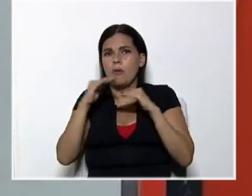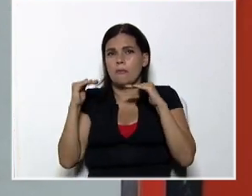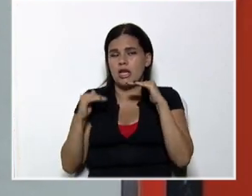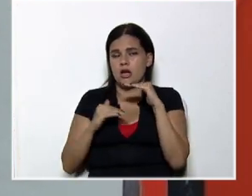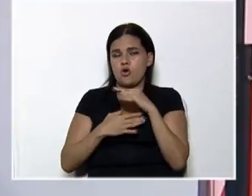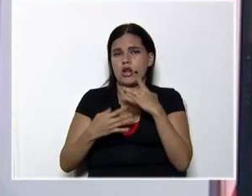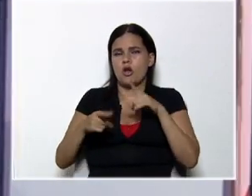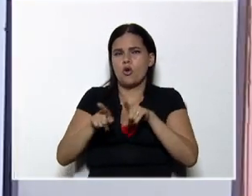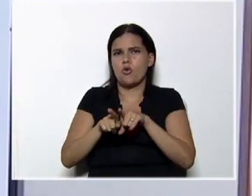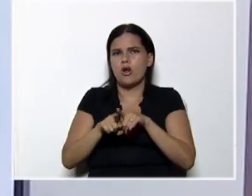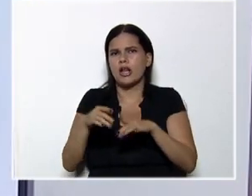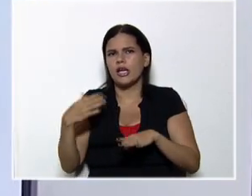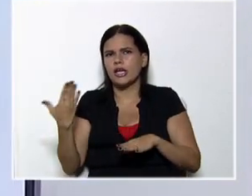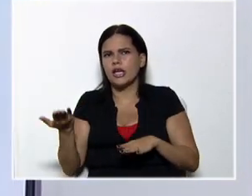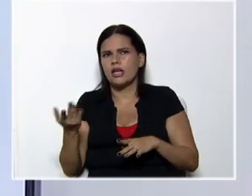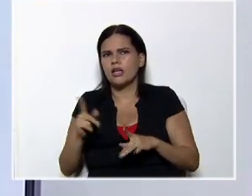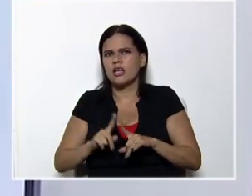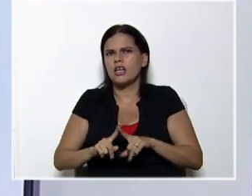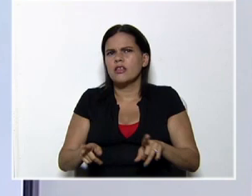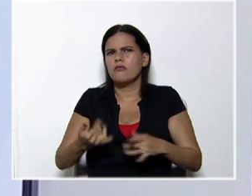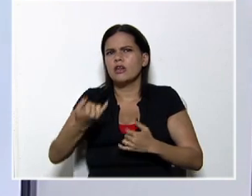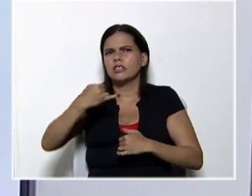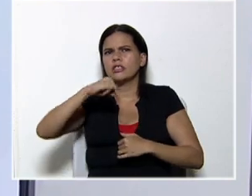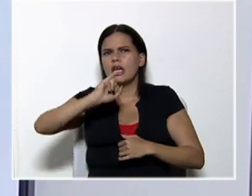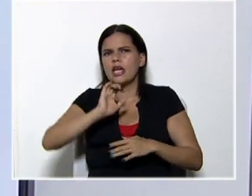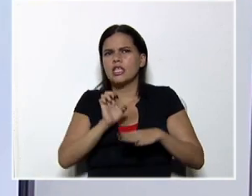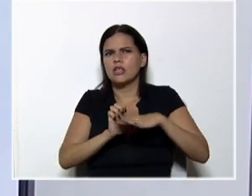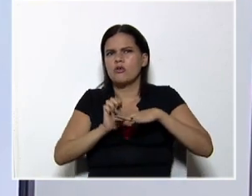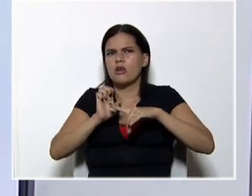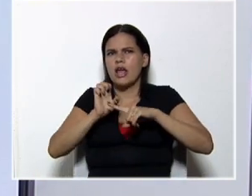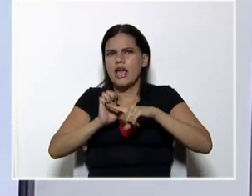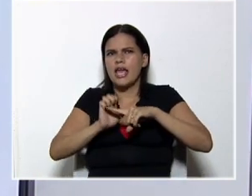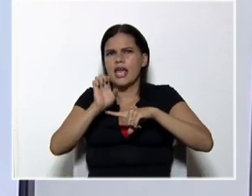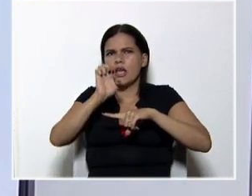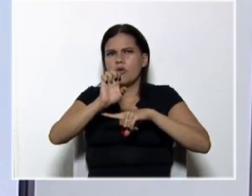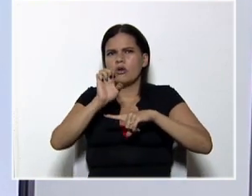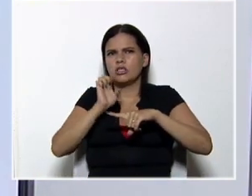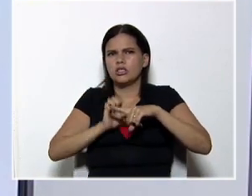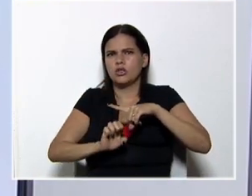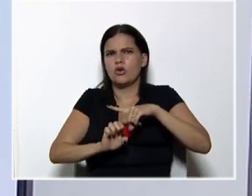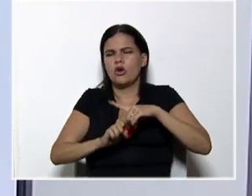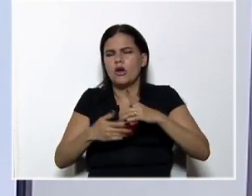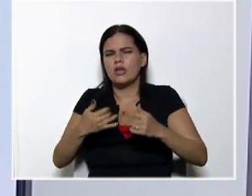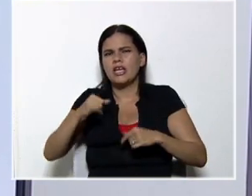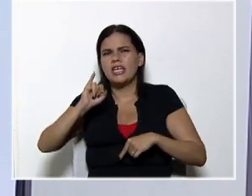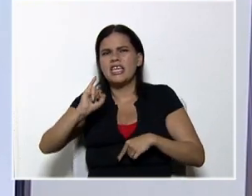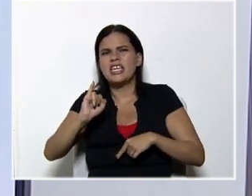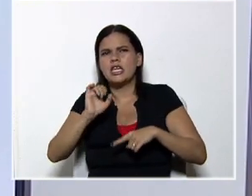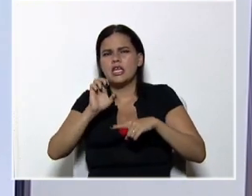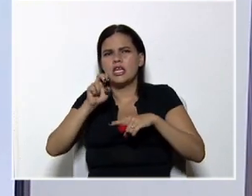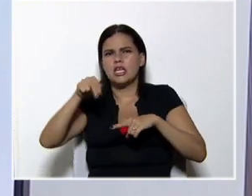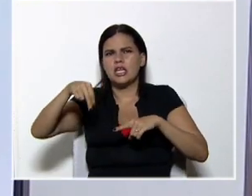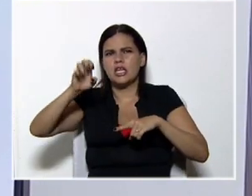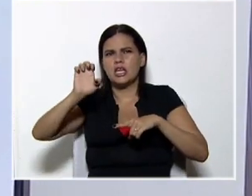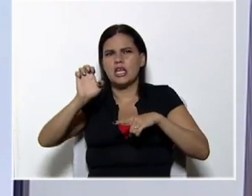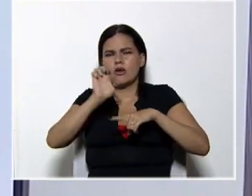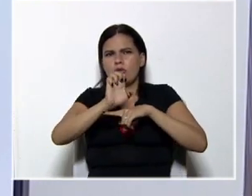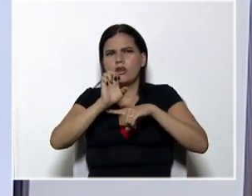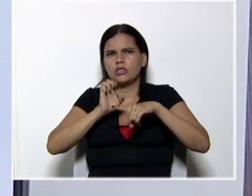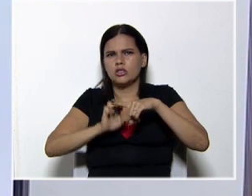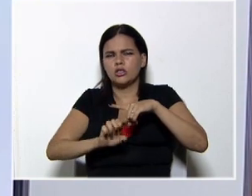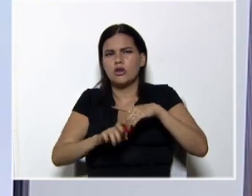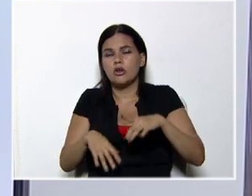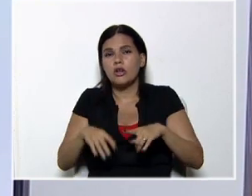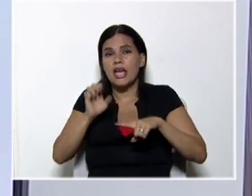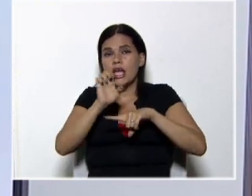iguales que. ¿Qué diferencia existe entre una ecuación o una inecuación? Que una ecuación te va a dar un solo resultado o